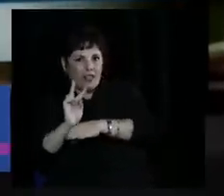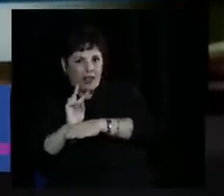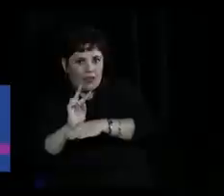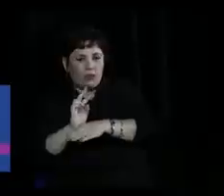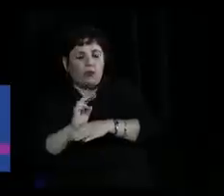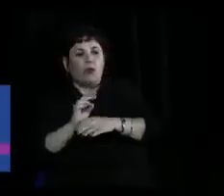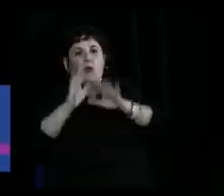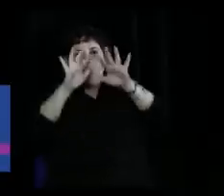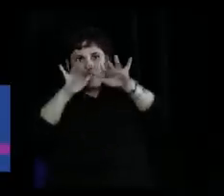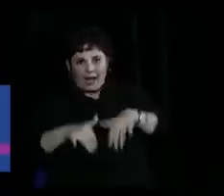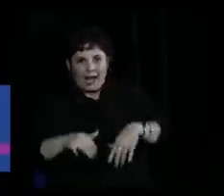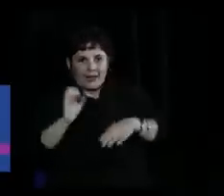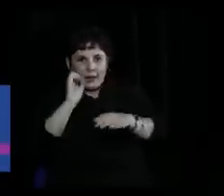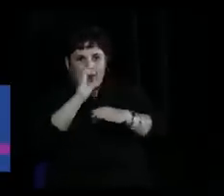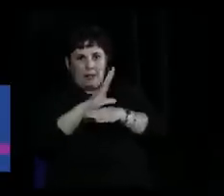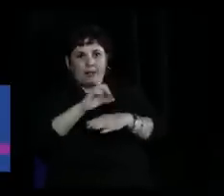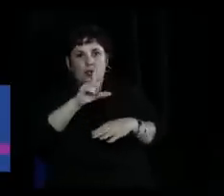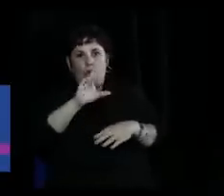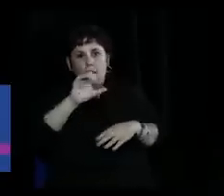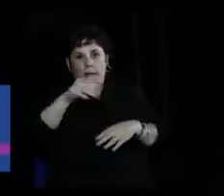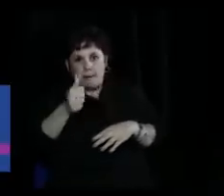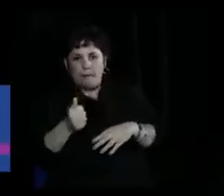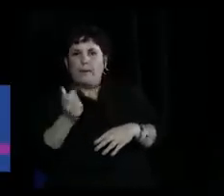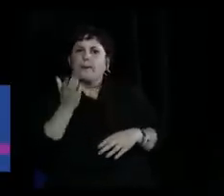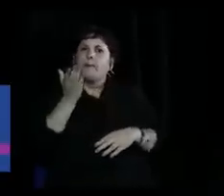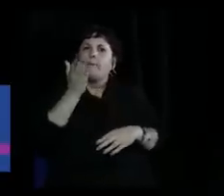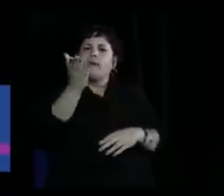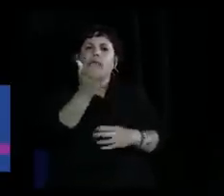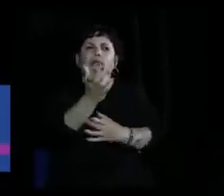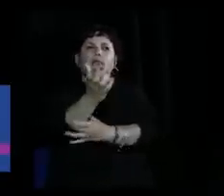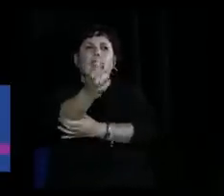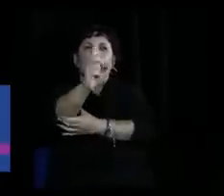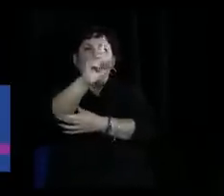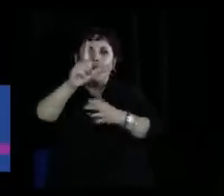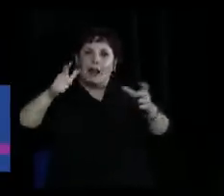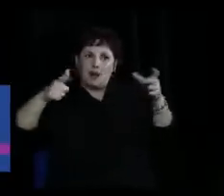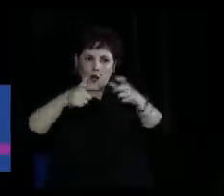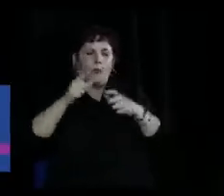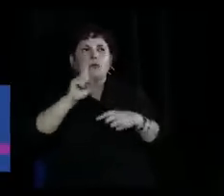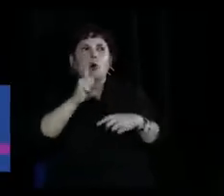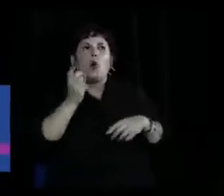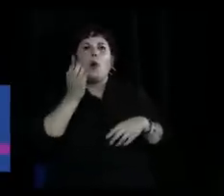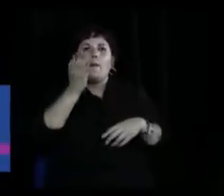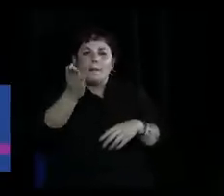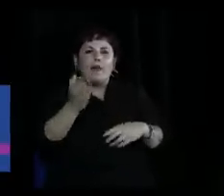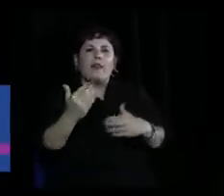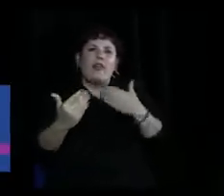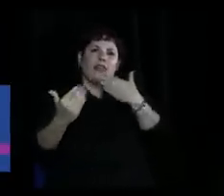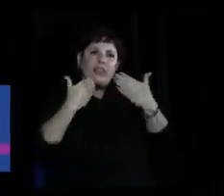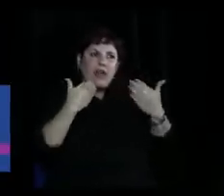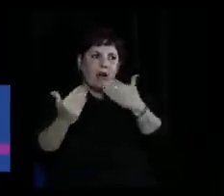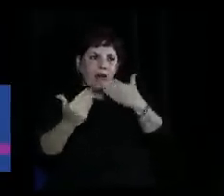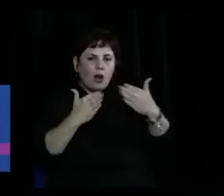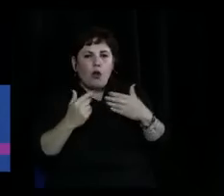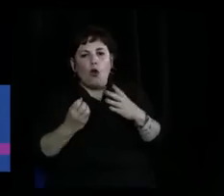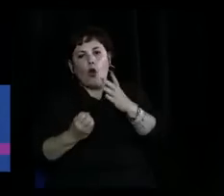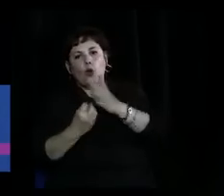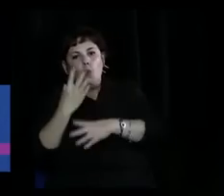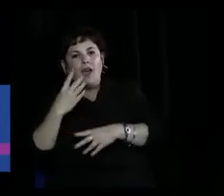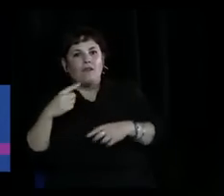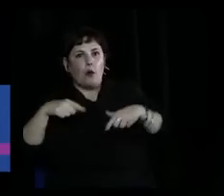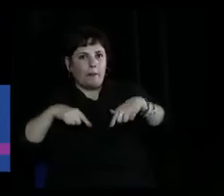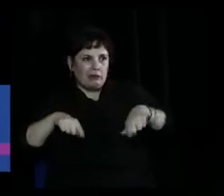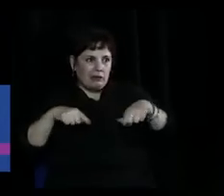mandó una carta a Martín Lema pidiéndole una reunión, pidiendo abrir un diálogo con el nuevo